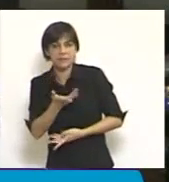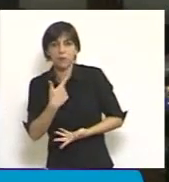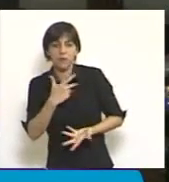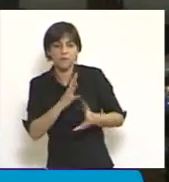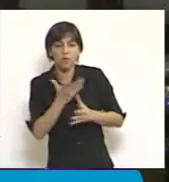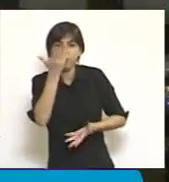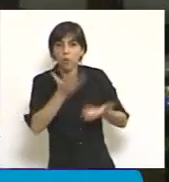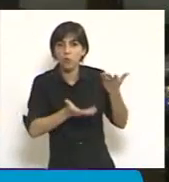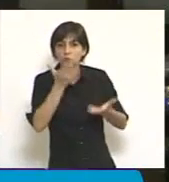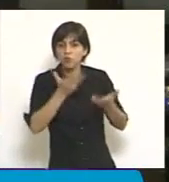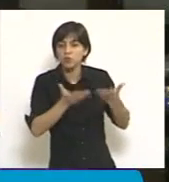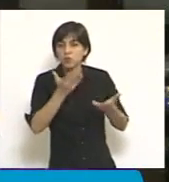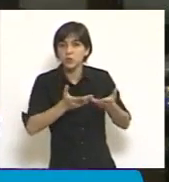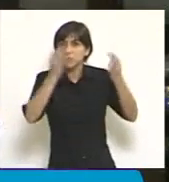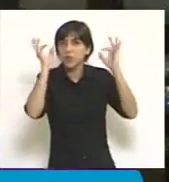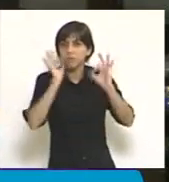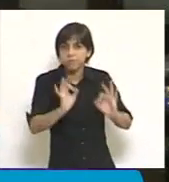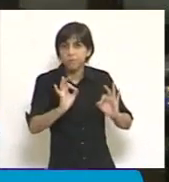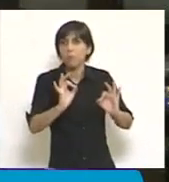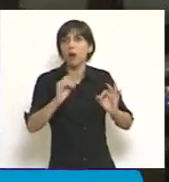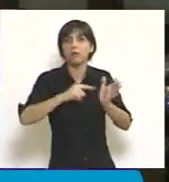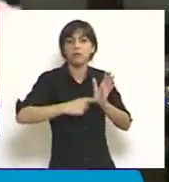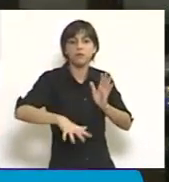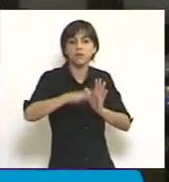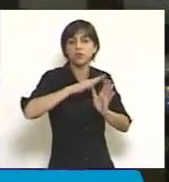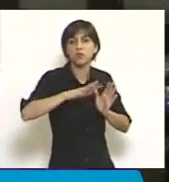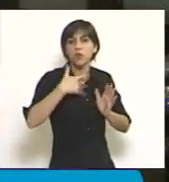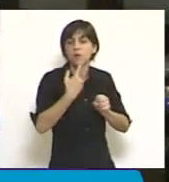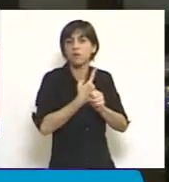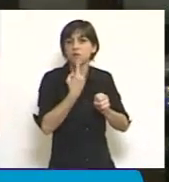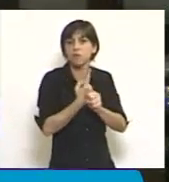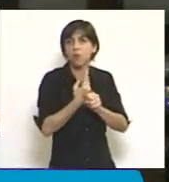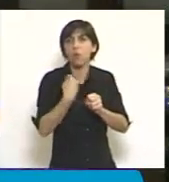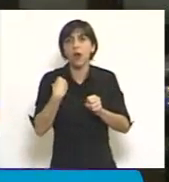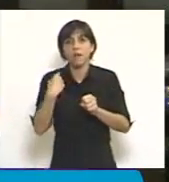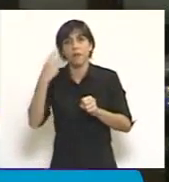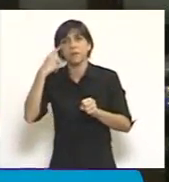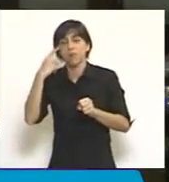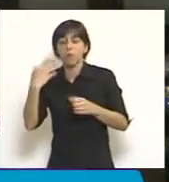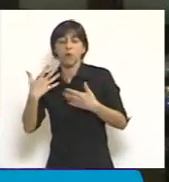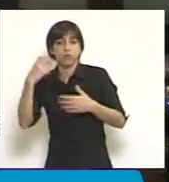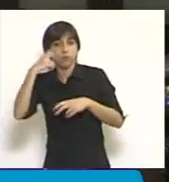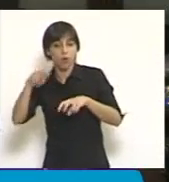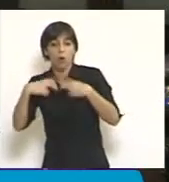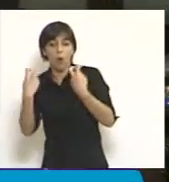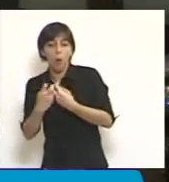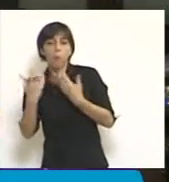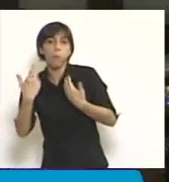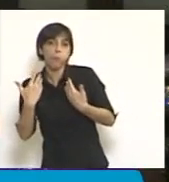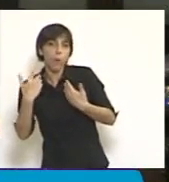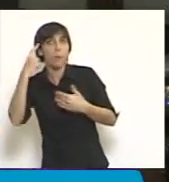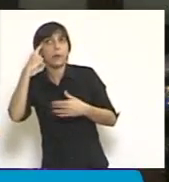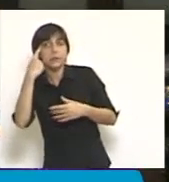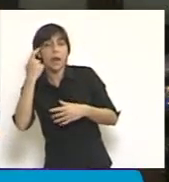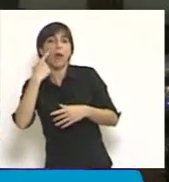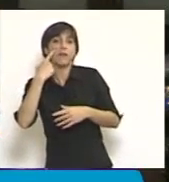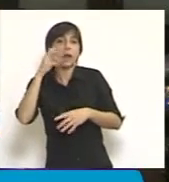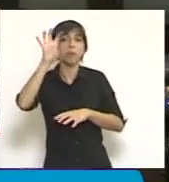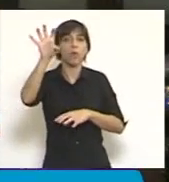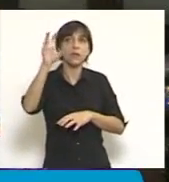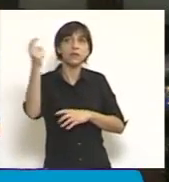la organización de la justicia penal ordinaria de la ciudad de Buenos Aires. Porque la única competencia que el Congreso